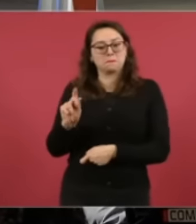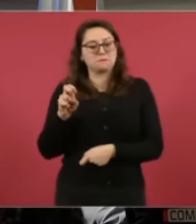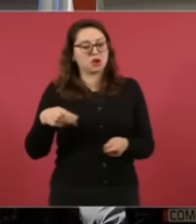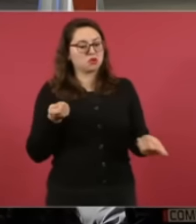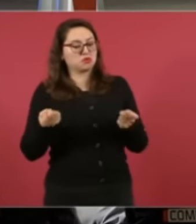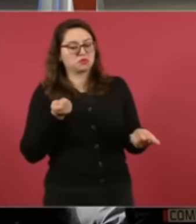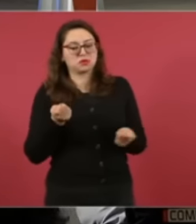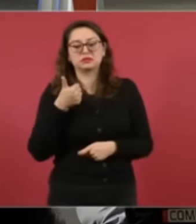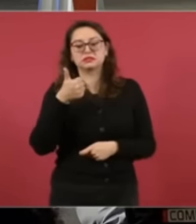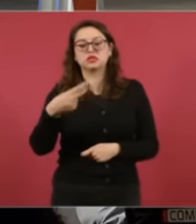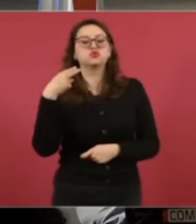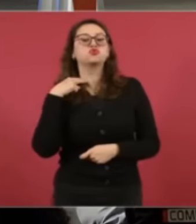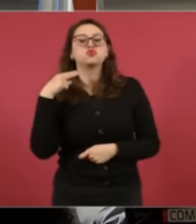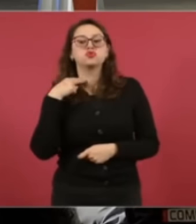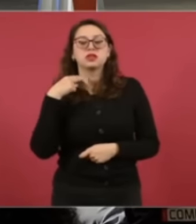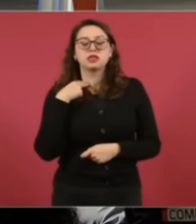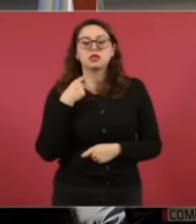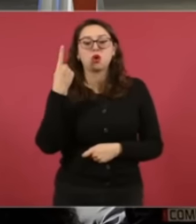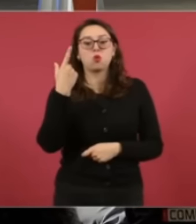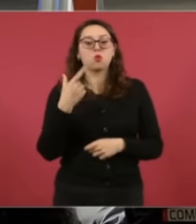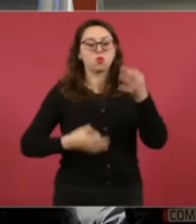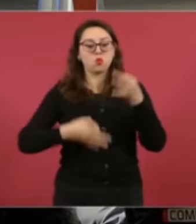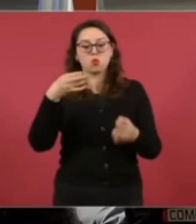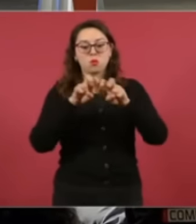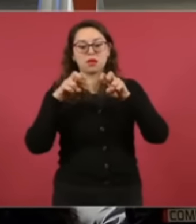un magistrado, alcaldías,